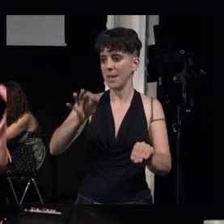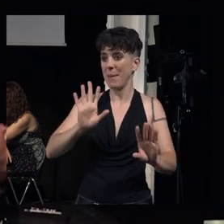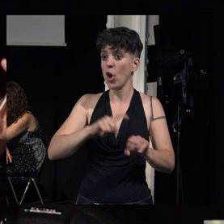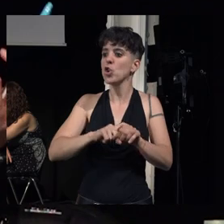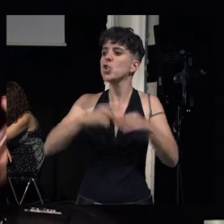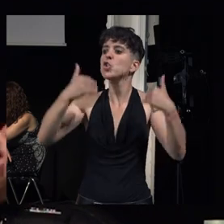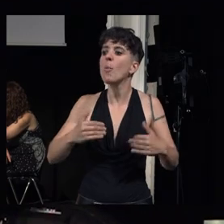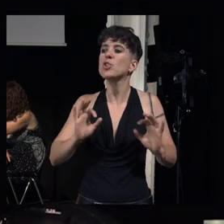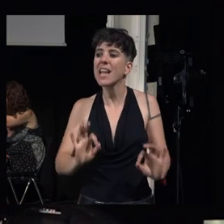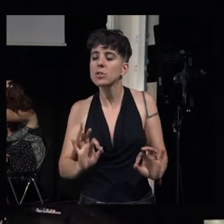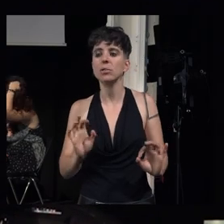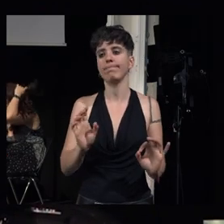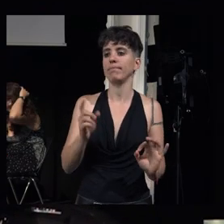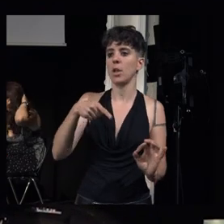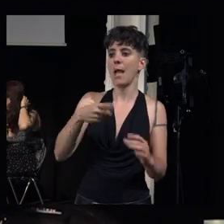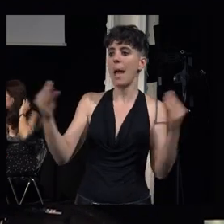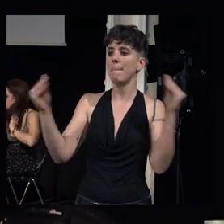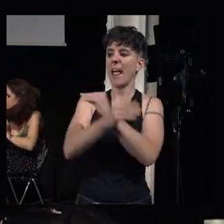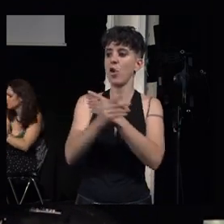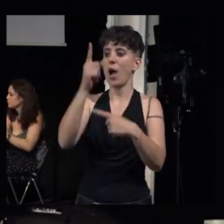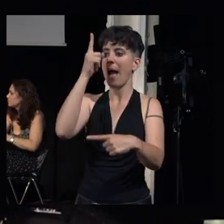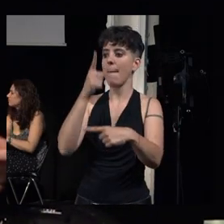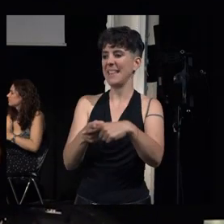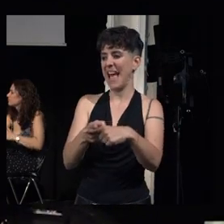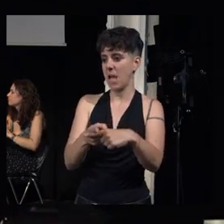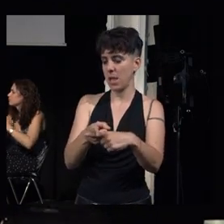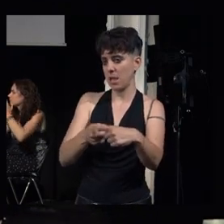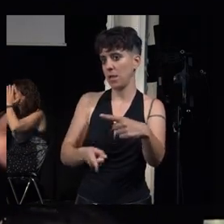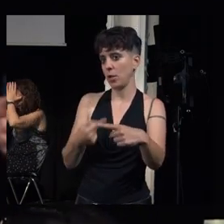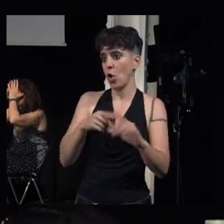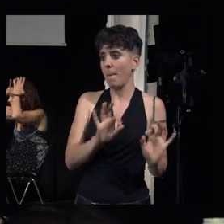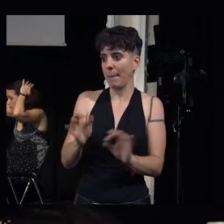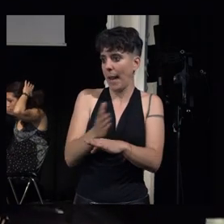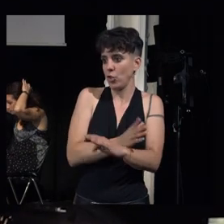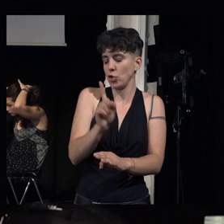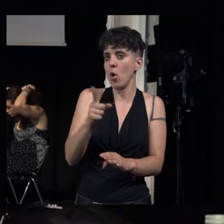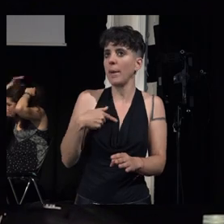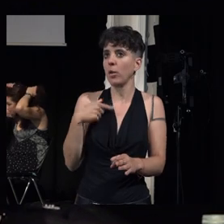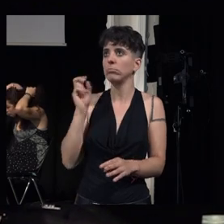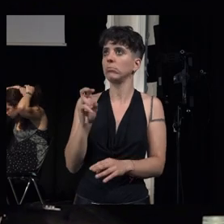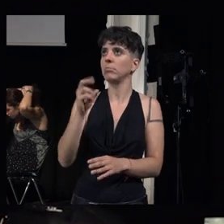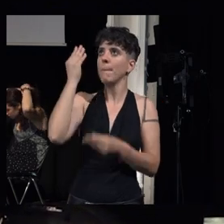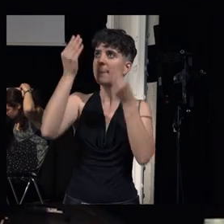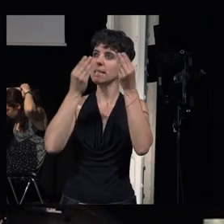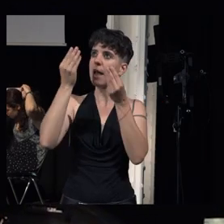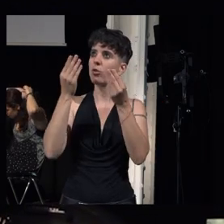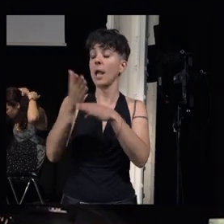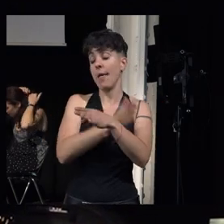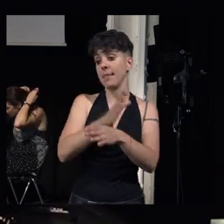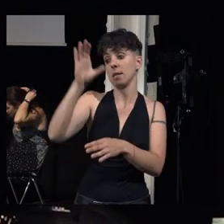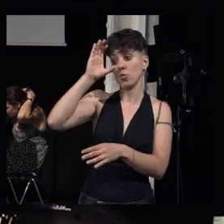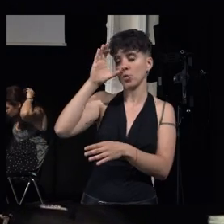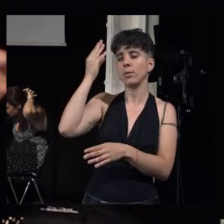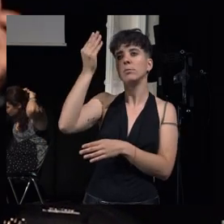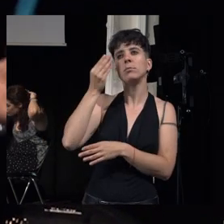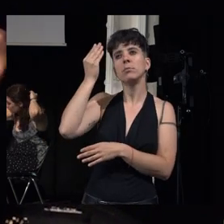Creo que estamos en mitad de una paradoja, ¿no? Y esto no lo traía preparado, pero lo venía pensando cuando estaba ahí antes escuchando,